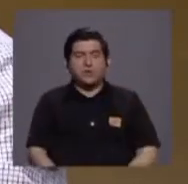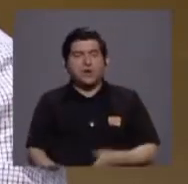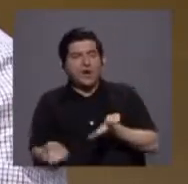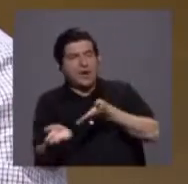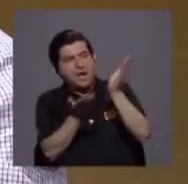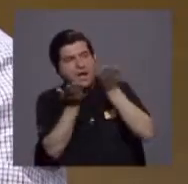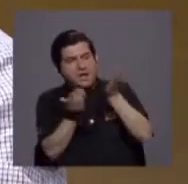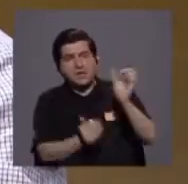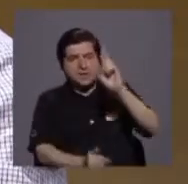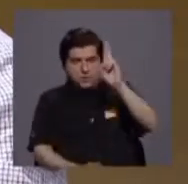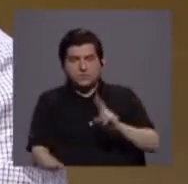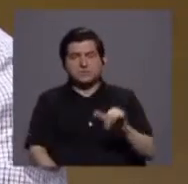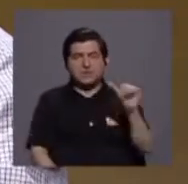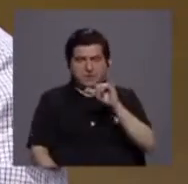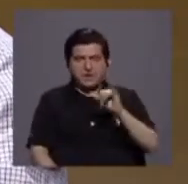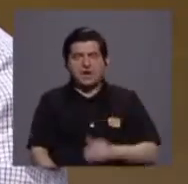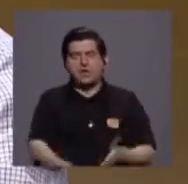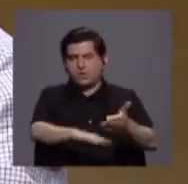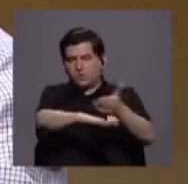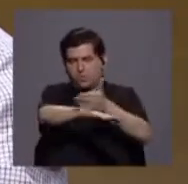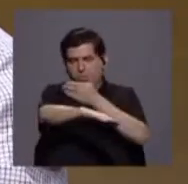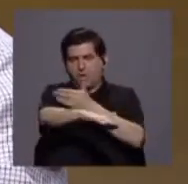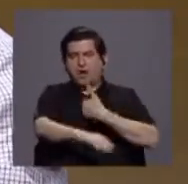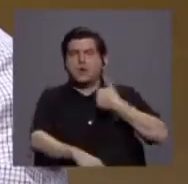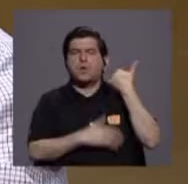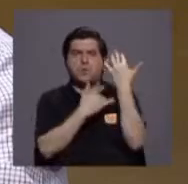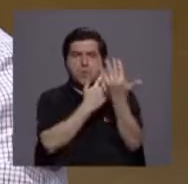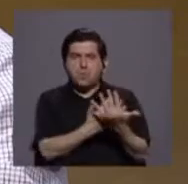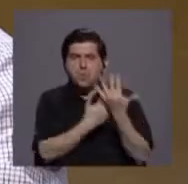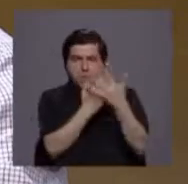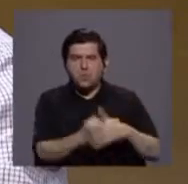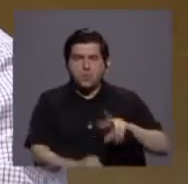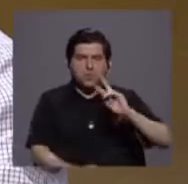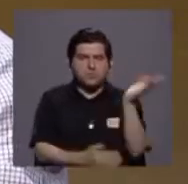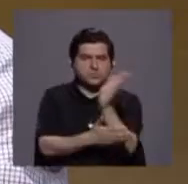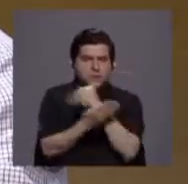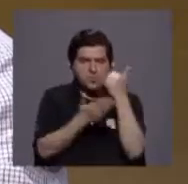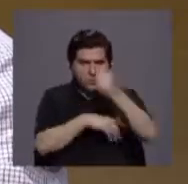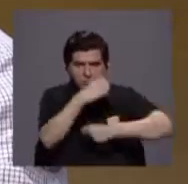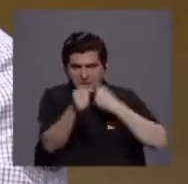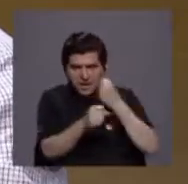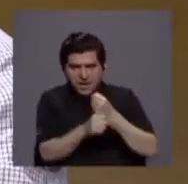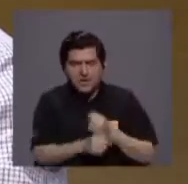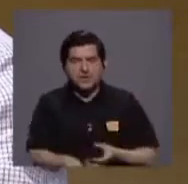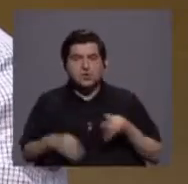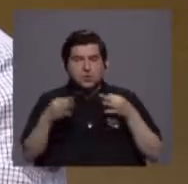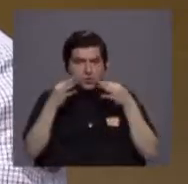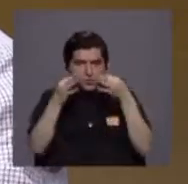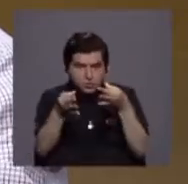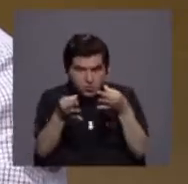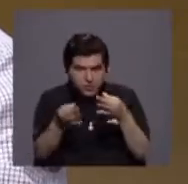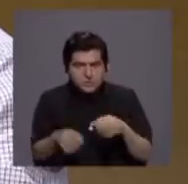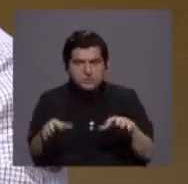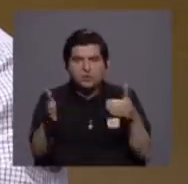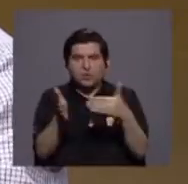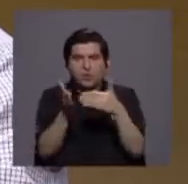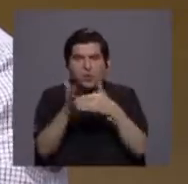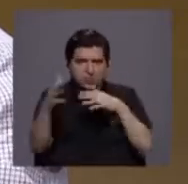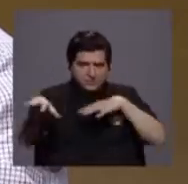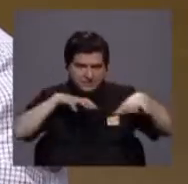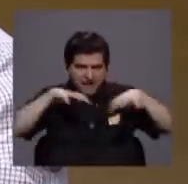de beneficiarse de ese crecimiento. Uno esperaría también que en la segunda parte del año el tema del turismo se reactive.